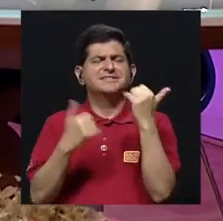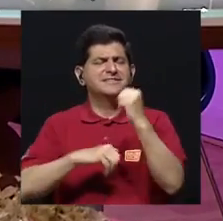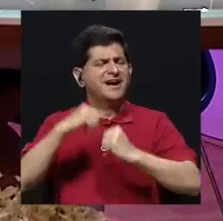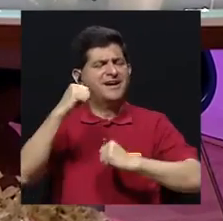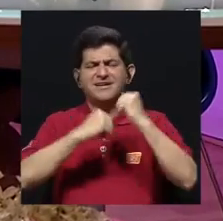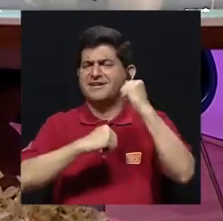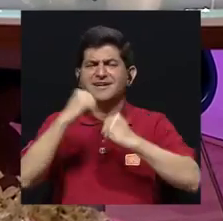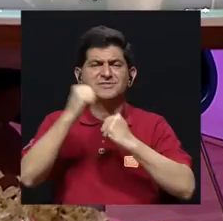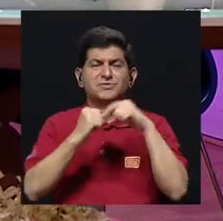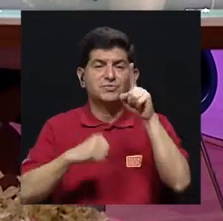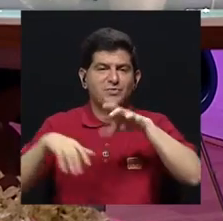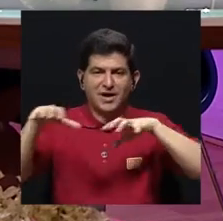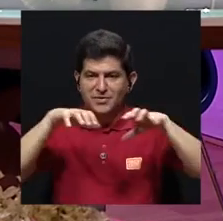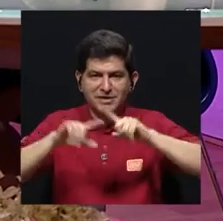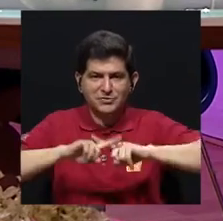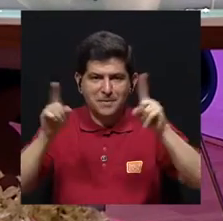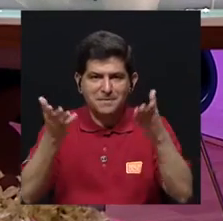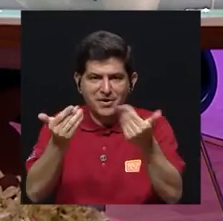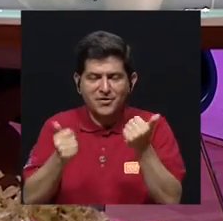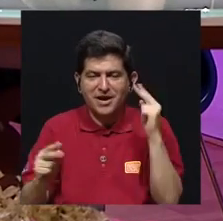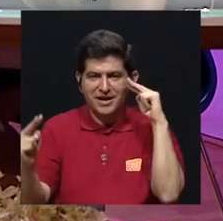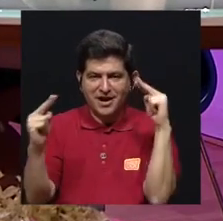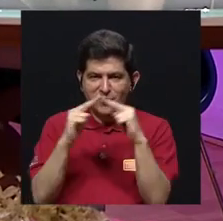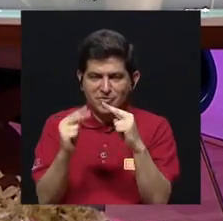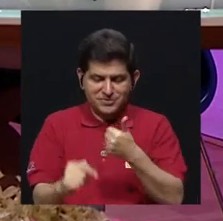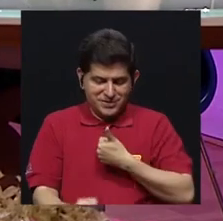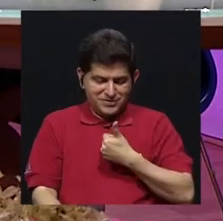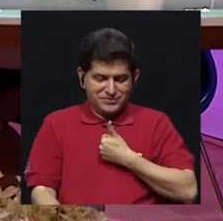conocer más. Claro. Y